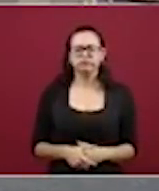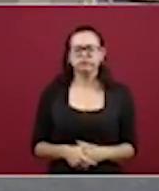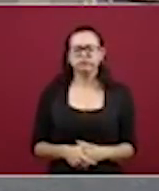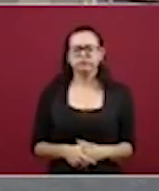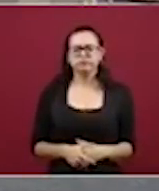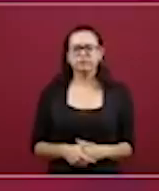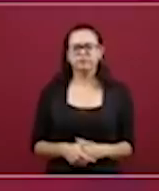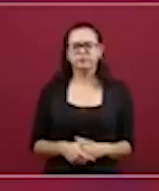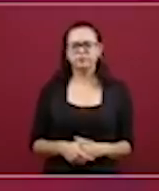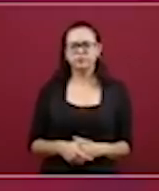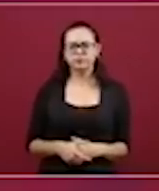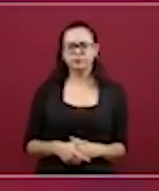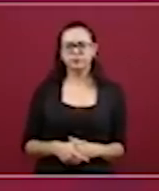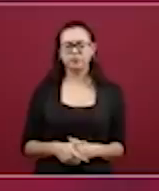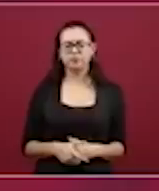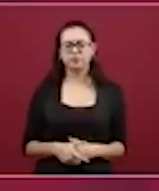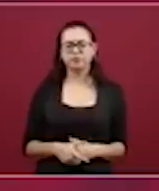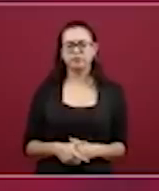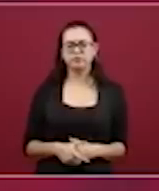no hay